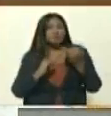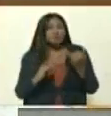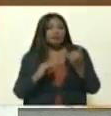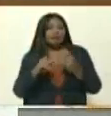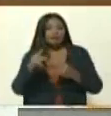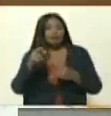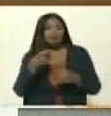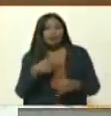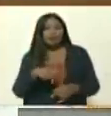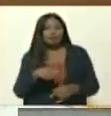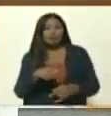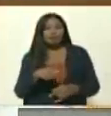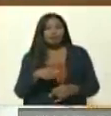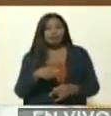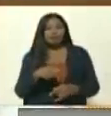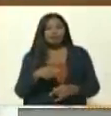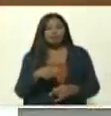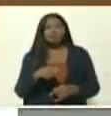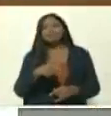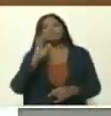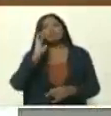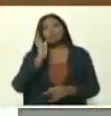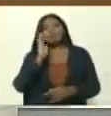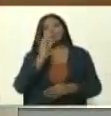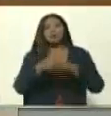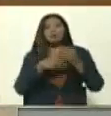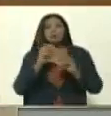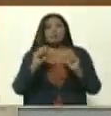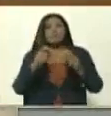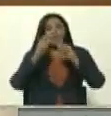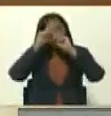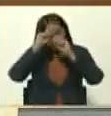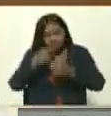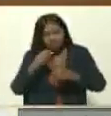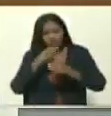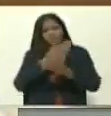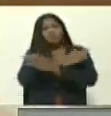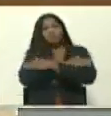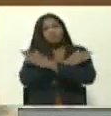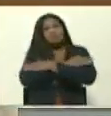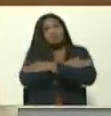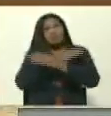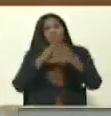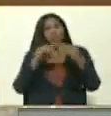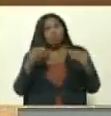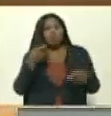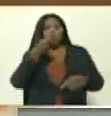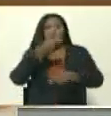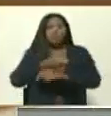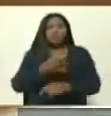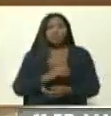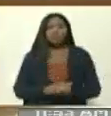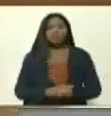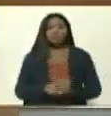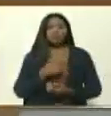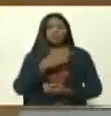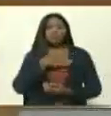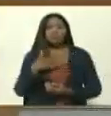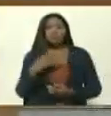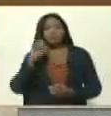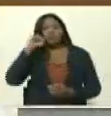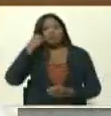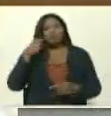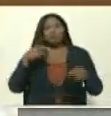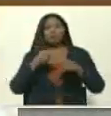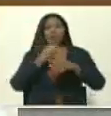esta alocución, obviamente, de reconocimiento, de felicitación a todos los graduandos, quiero recordar nuevamente